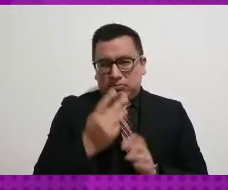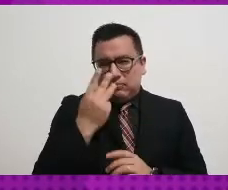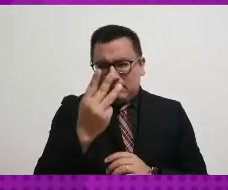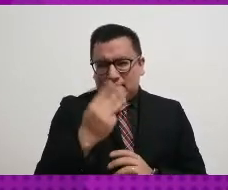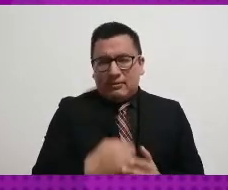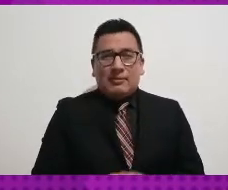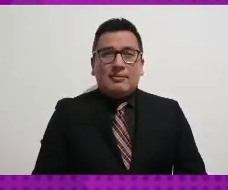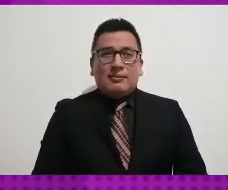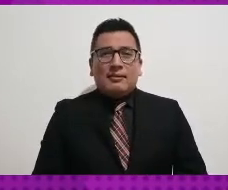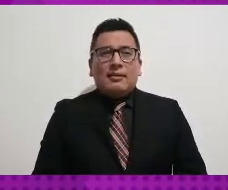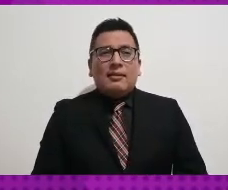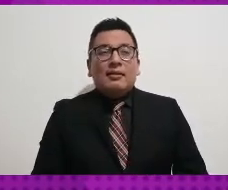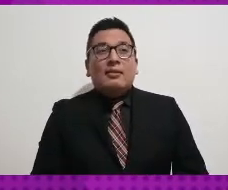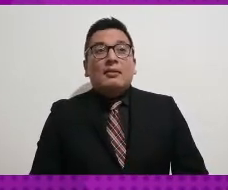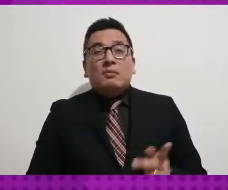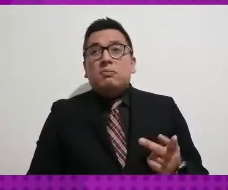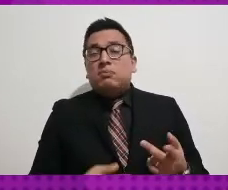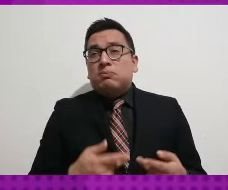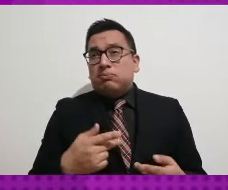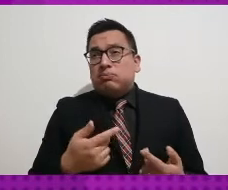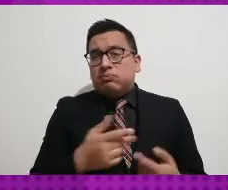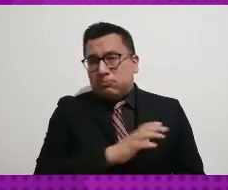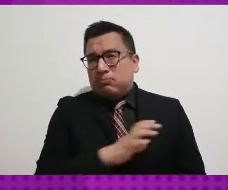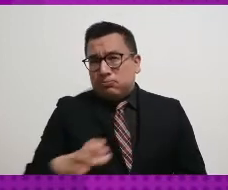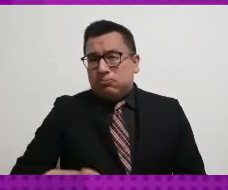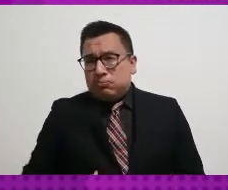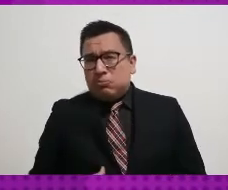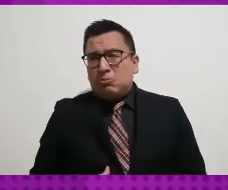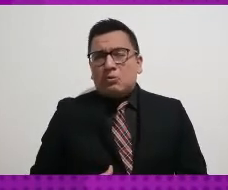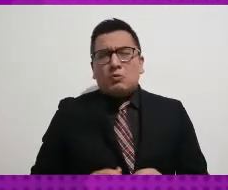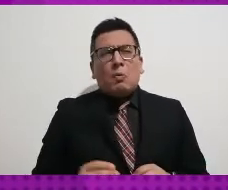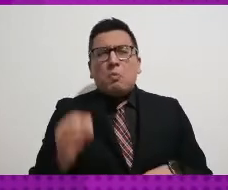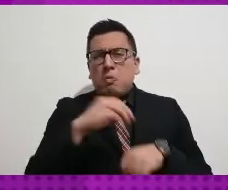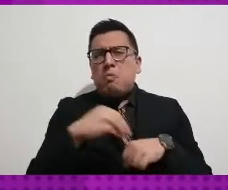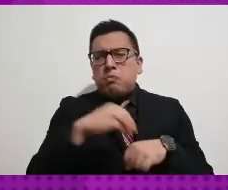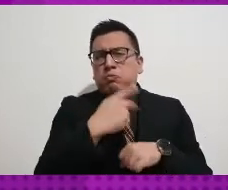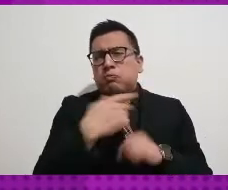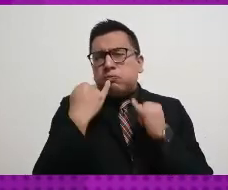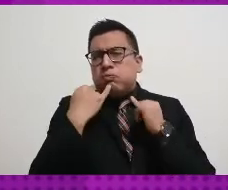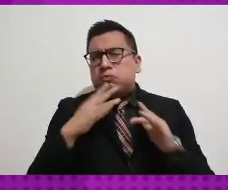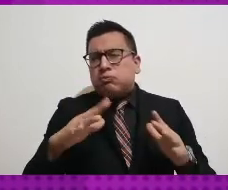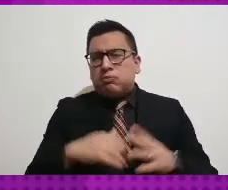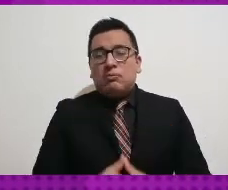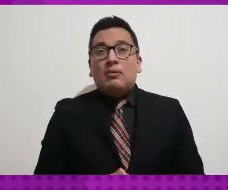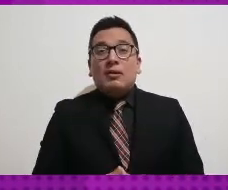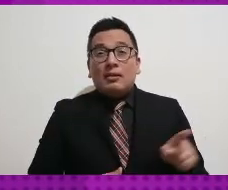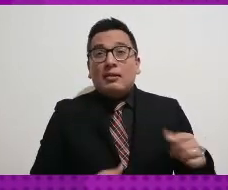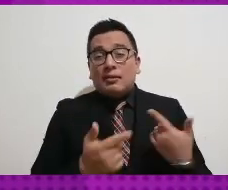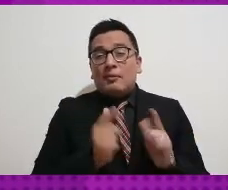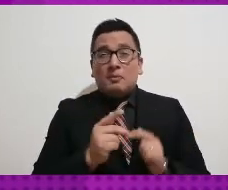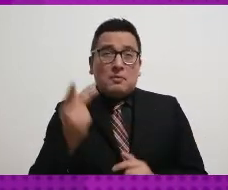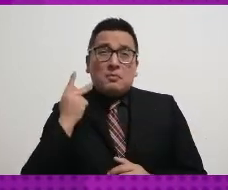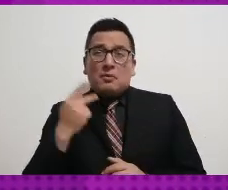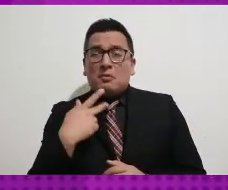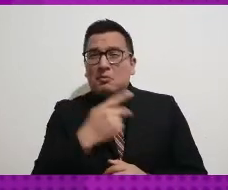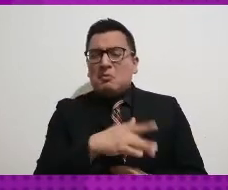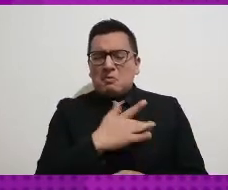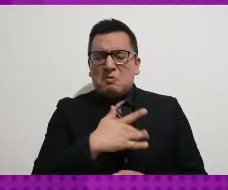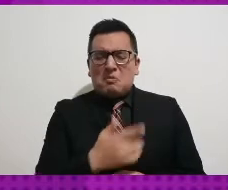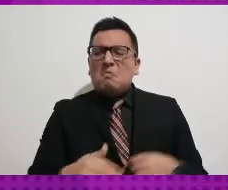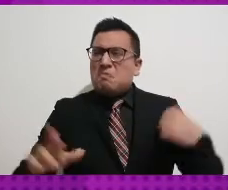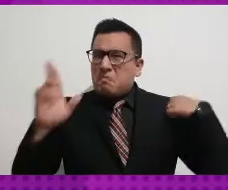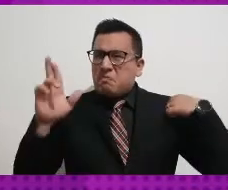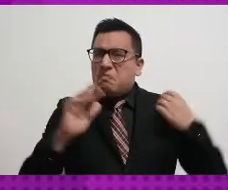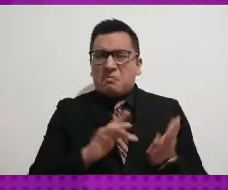esta candidatura transparente, ha habido una respuesta. La voluntad política por parte de las instituciones en esta plataforma ha